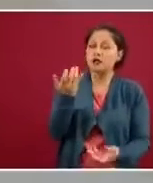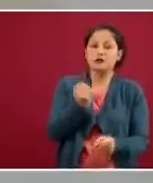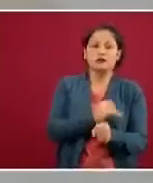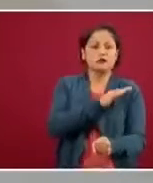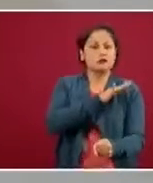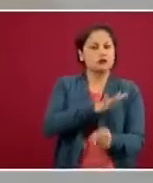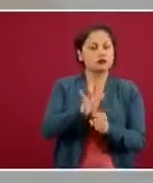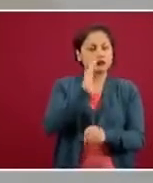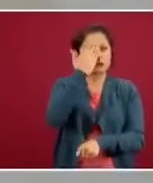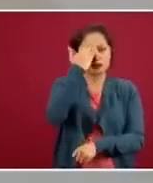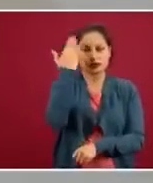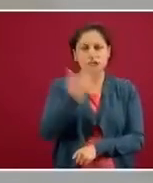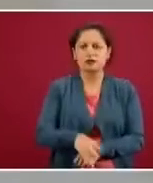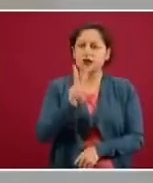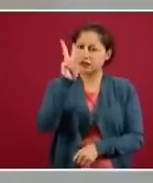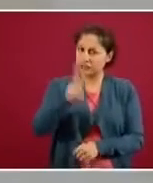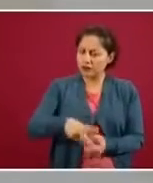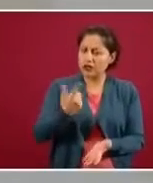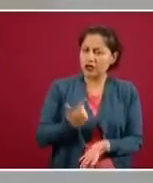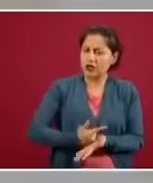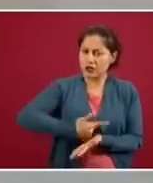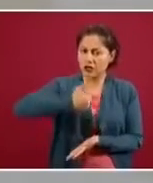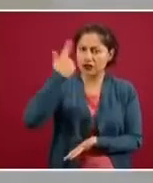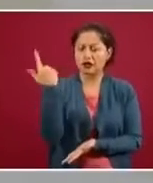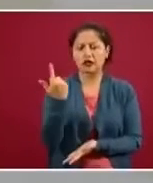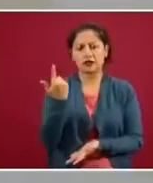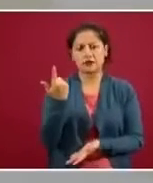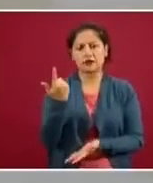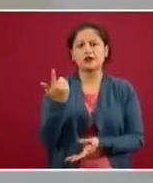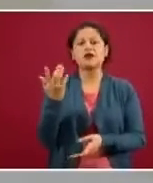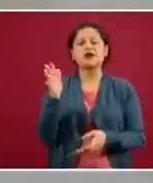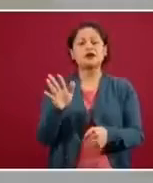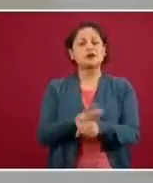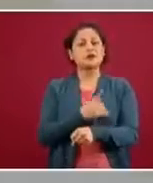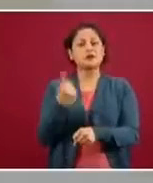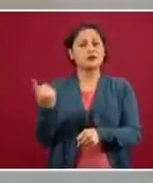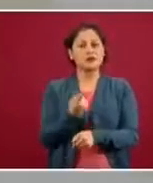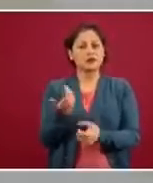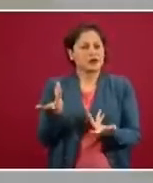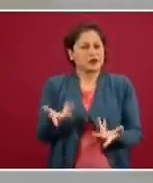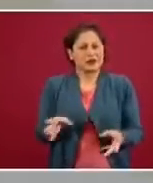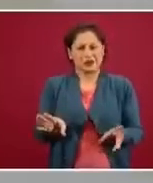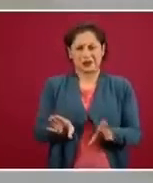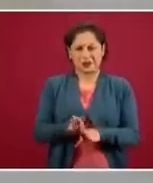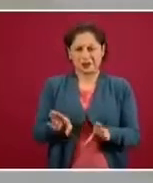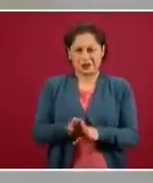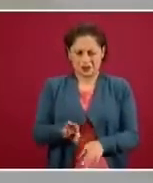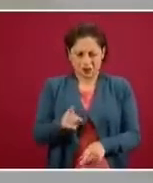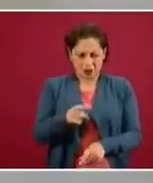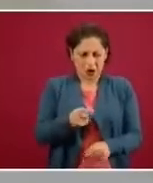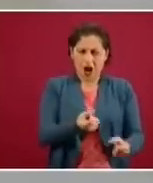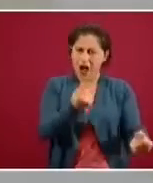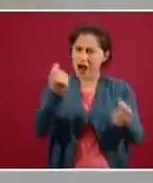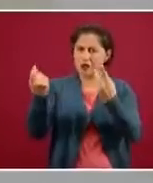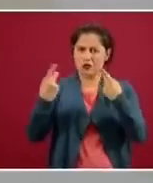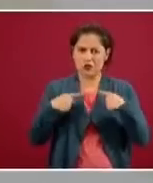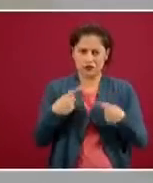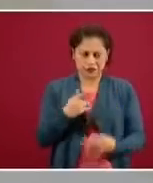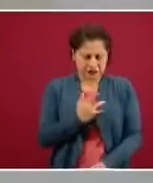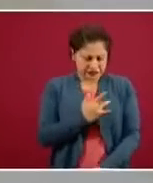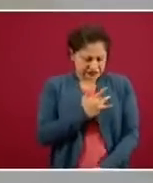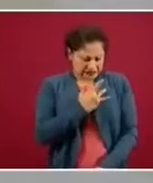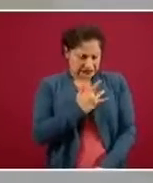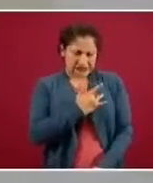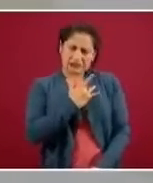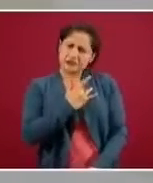muy alarmante que haya personas que estén canalizando distintos sentimientos muy básicos